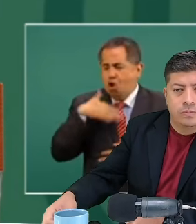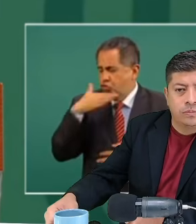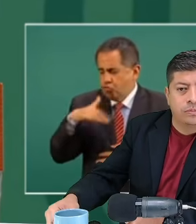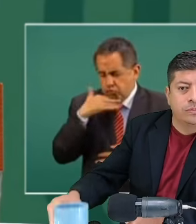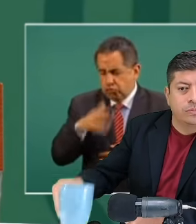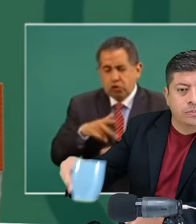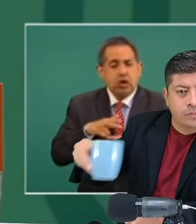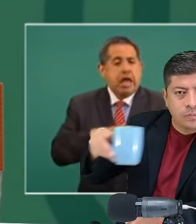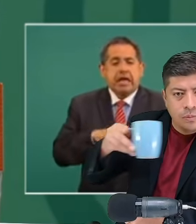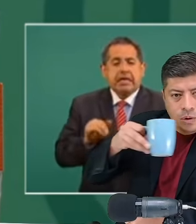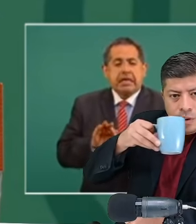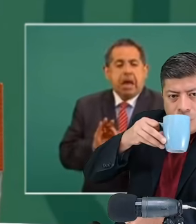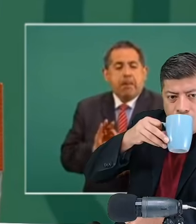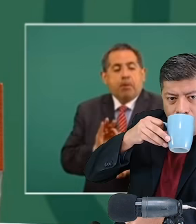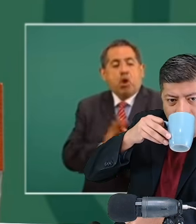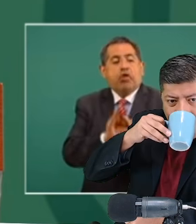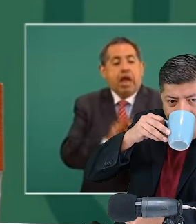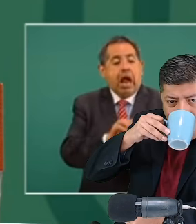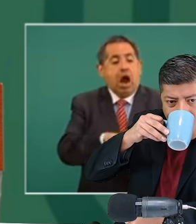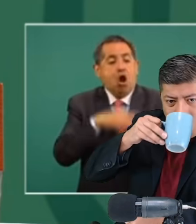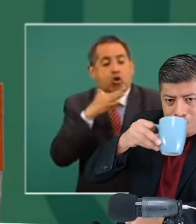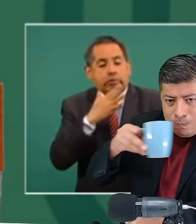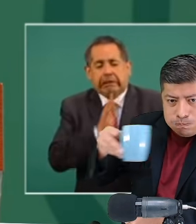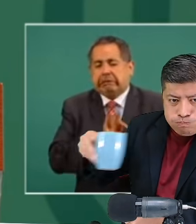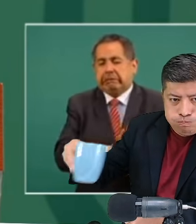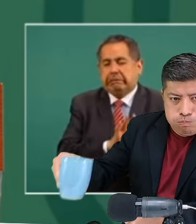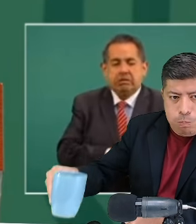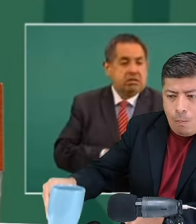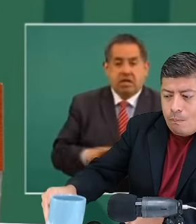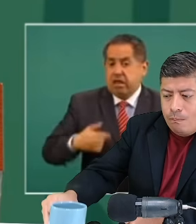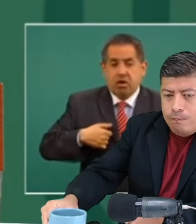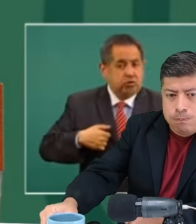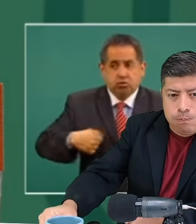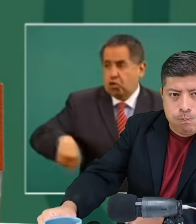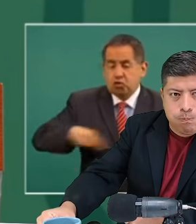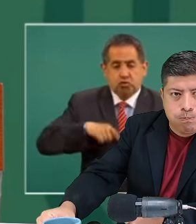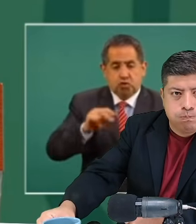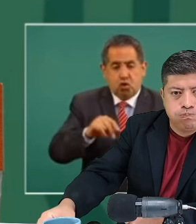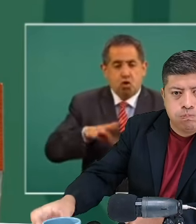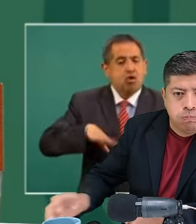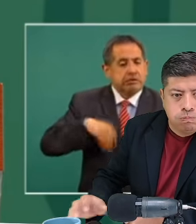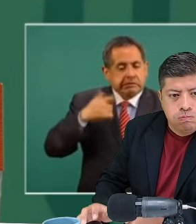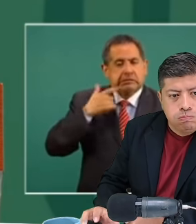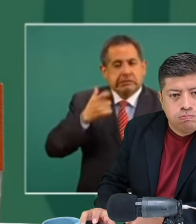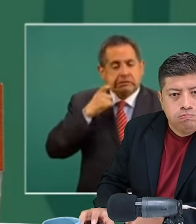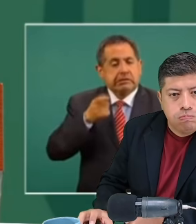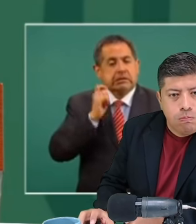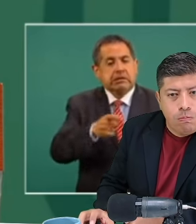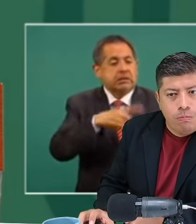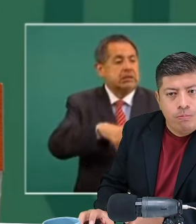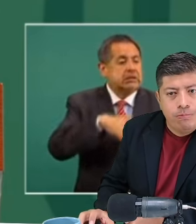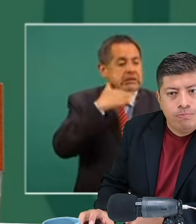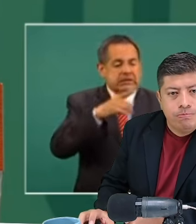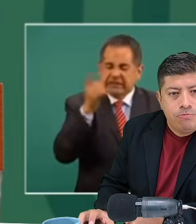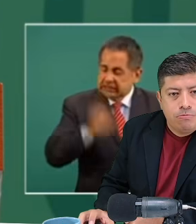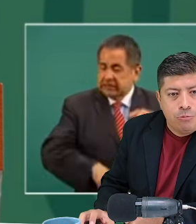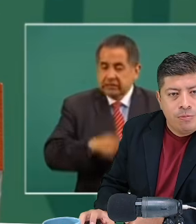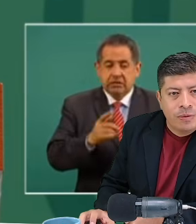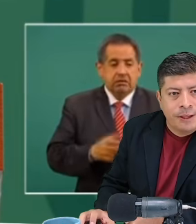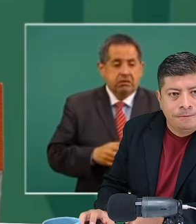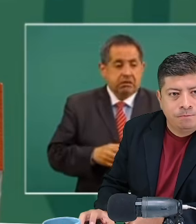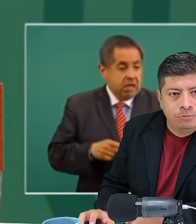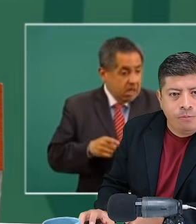ni protectores de corruptos. Nosotros estamos luchando en contra de la